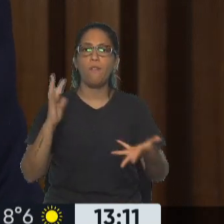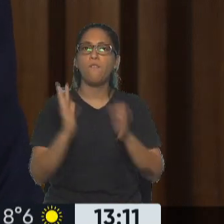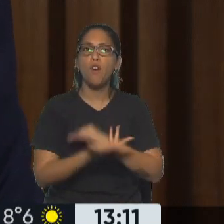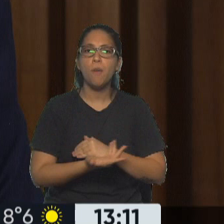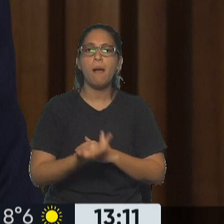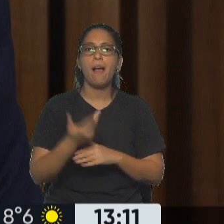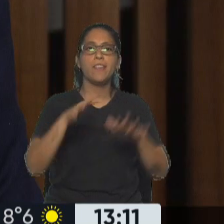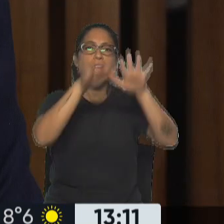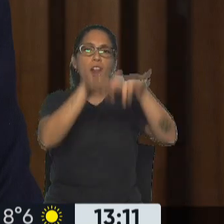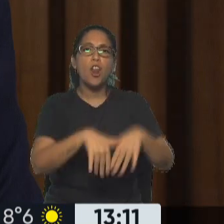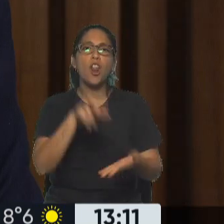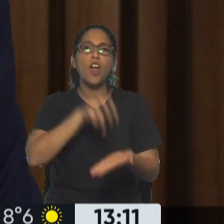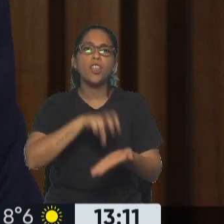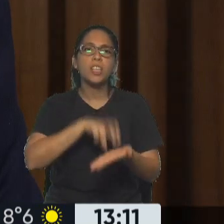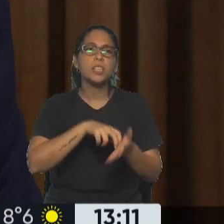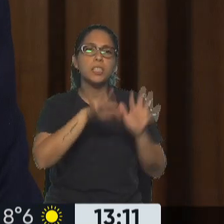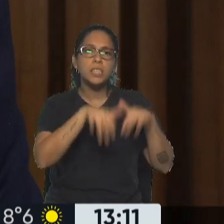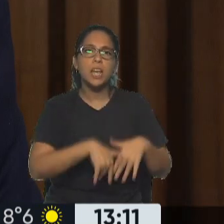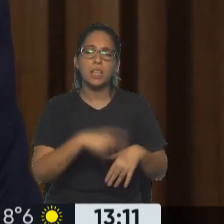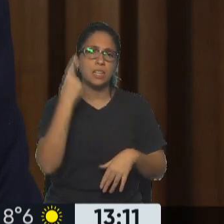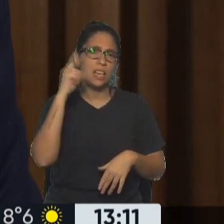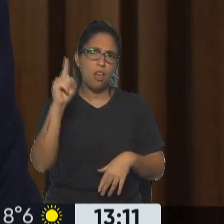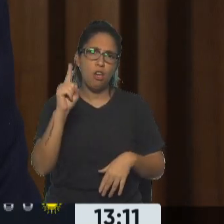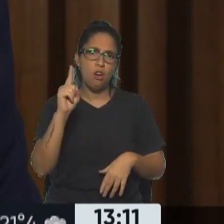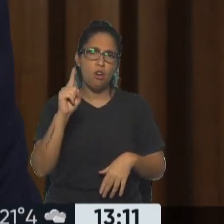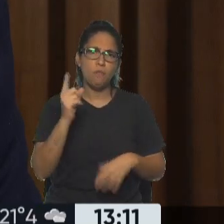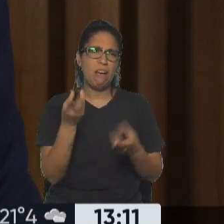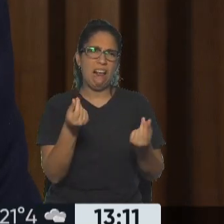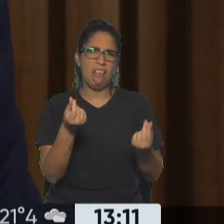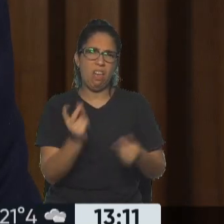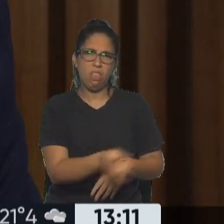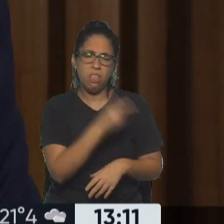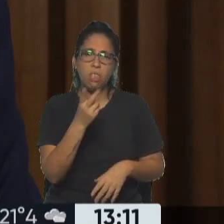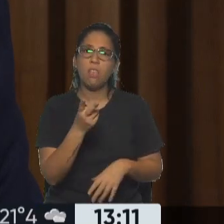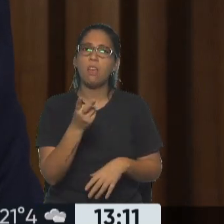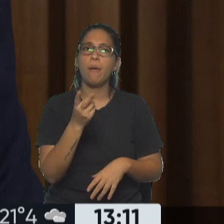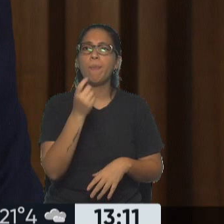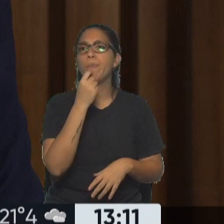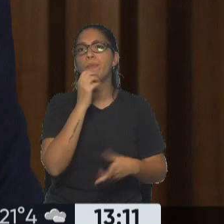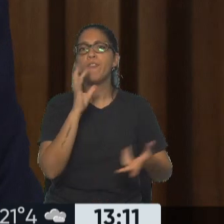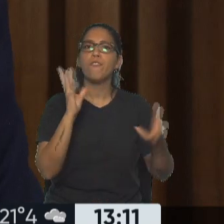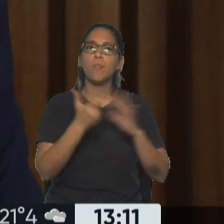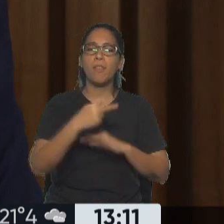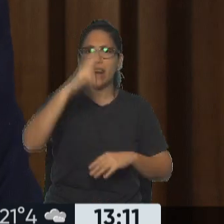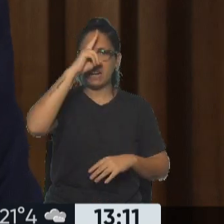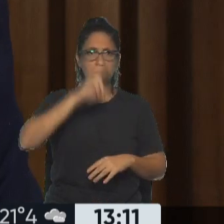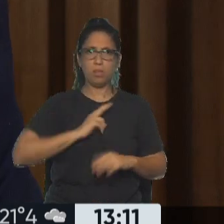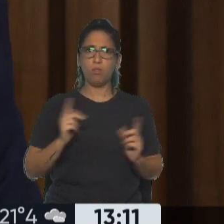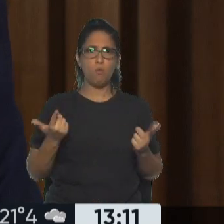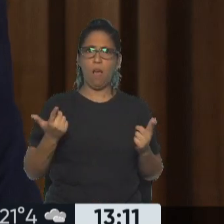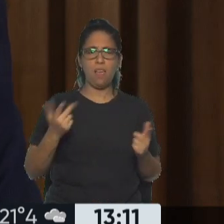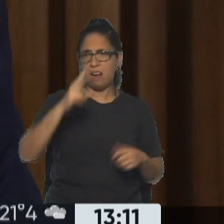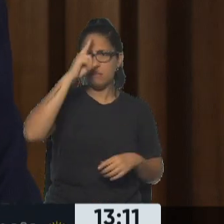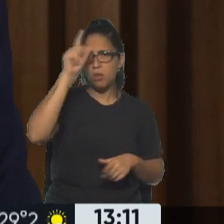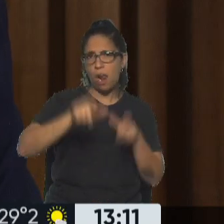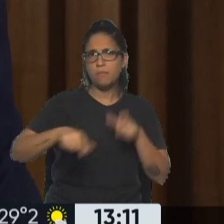a través de artículos que creo que son muy, muy, muy de baja calidad en cuanto al respeto del ser humano.